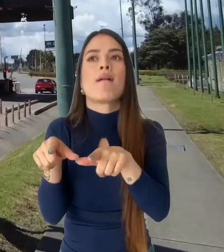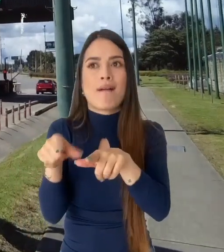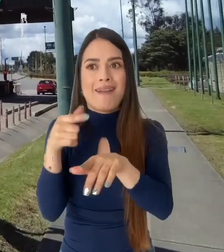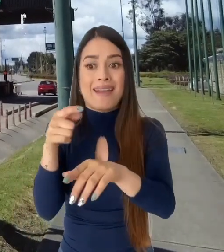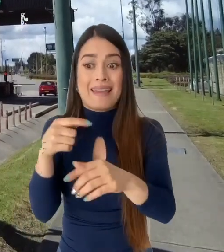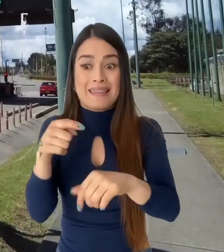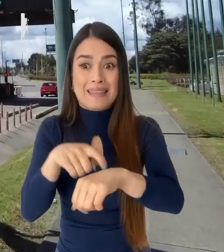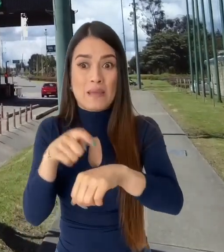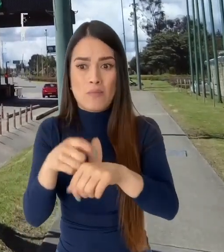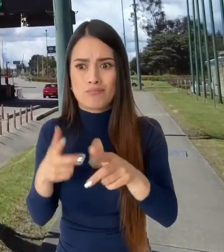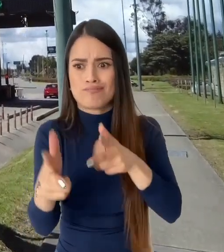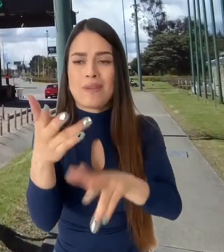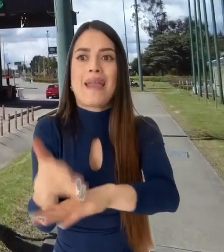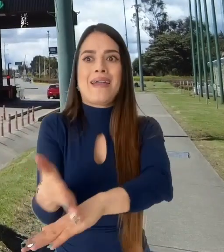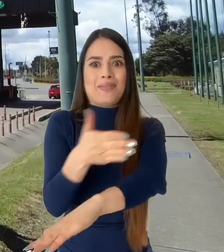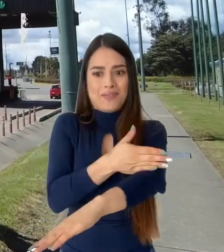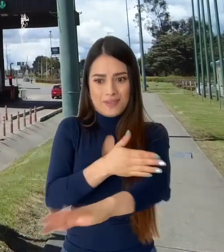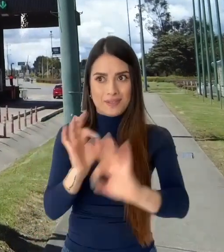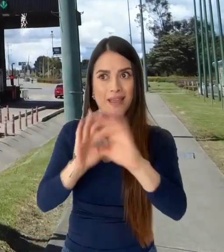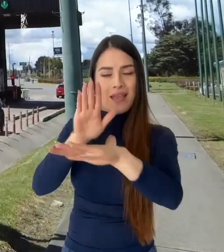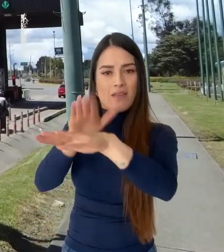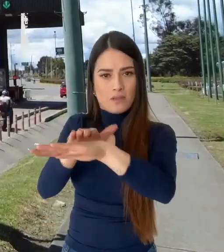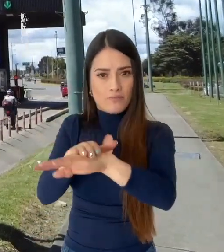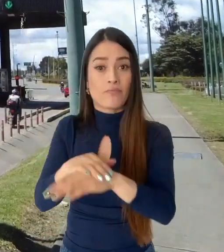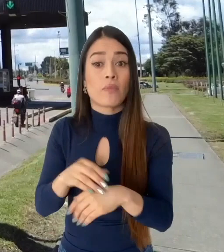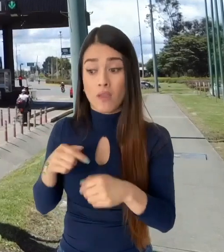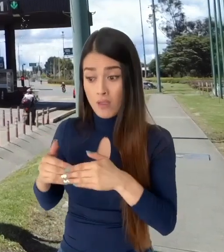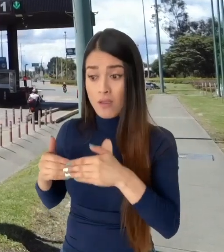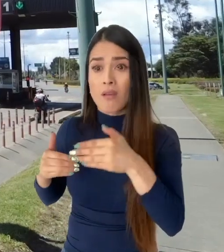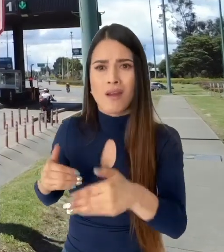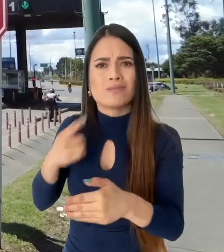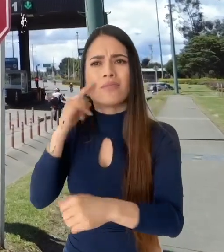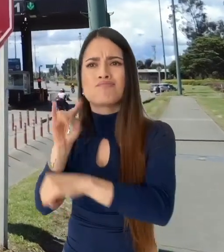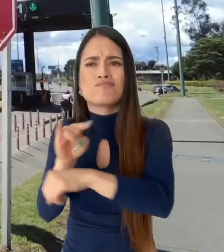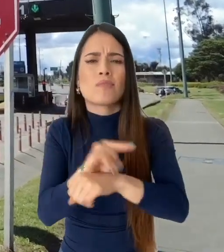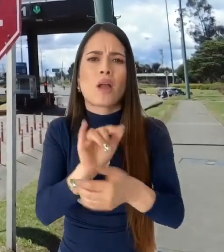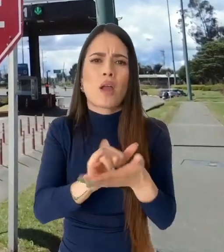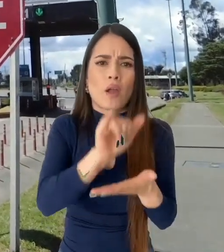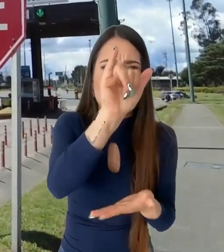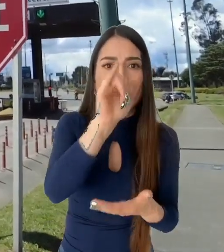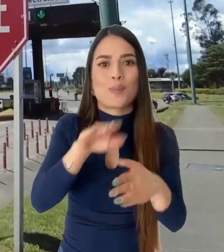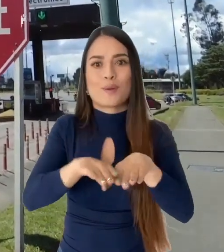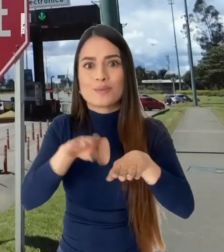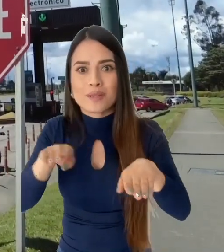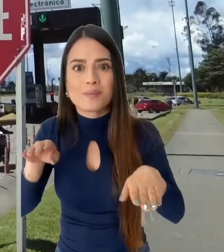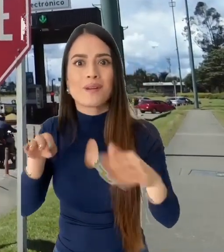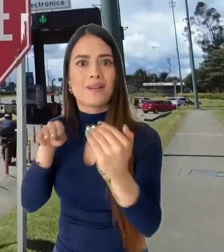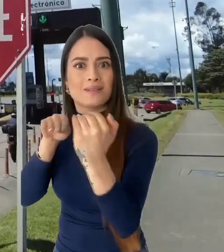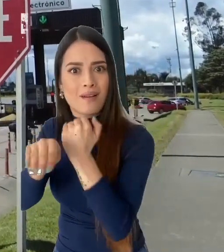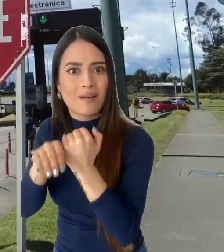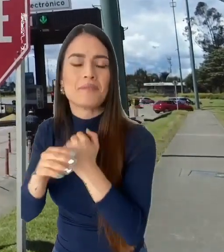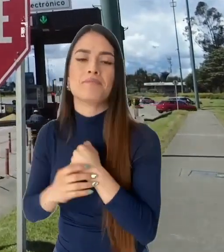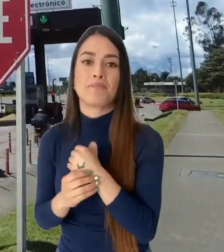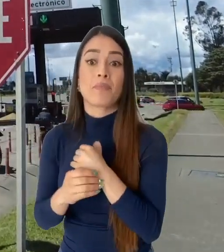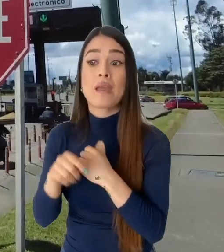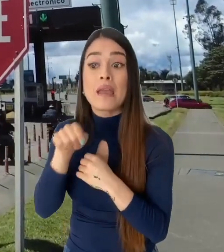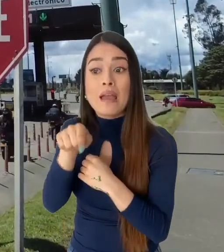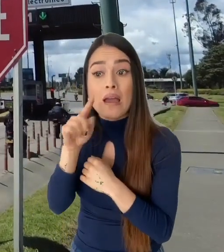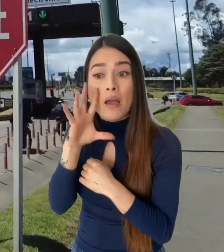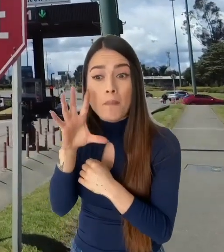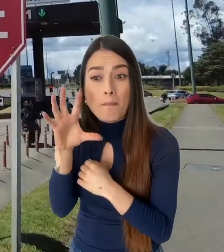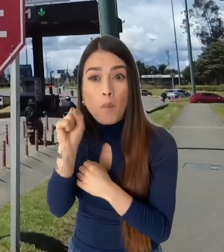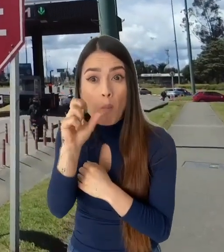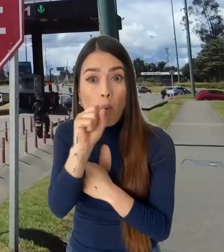a cada temporada en la presente vigencia hemos realizado inspecciones aeropuertos terminales y